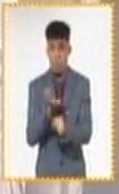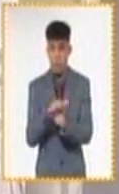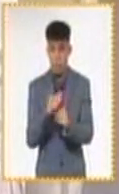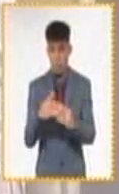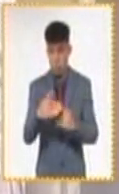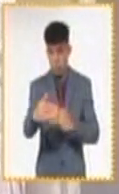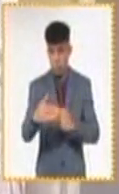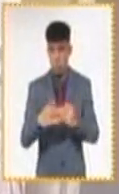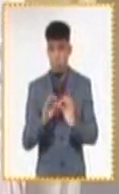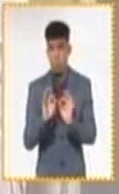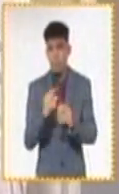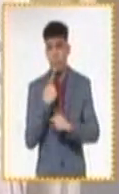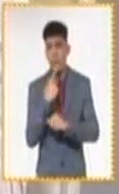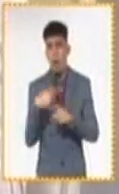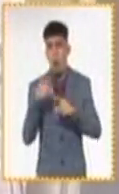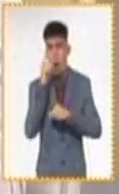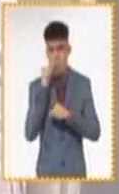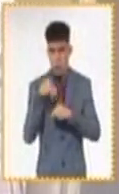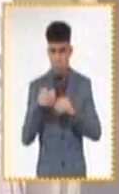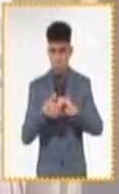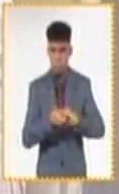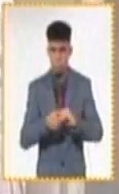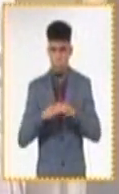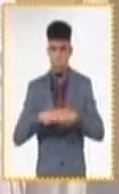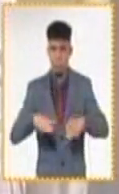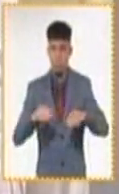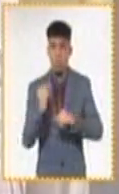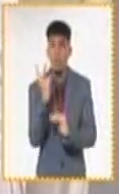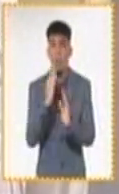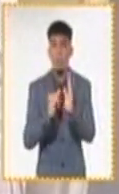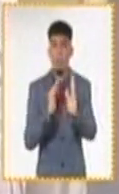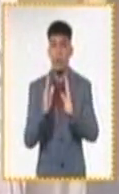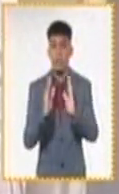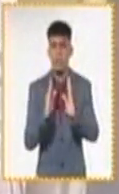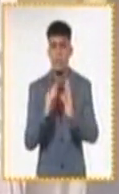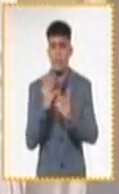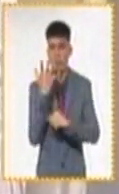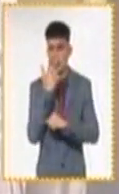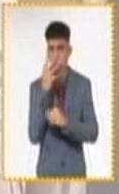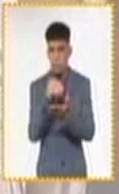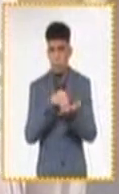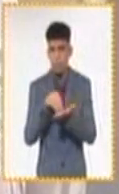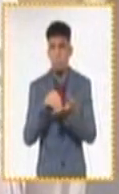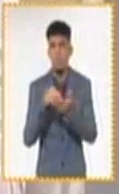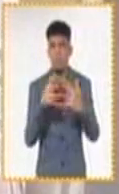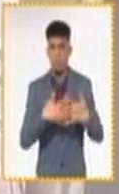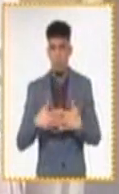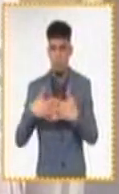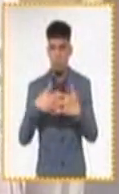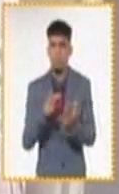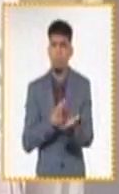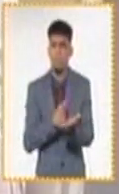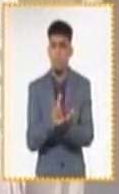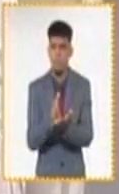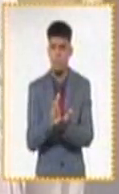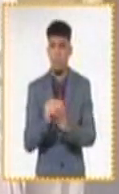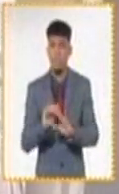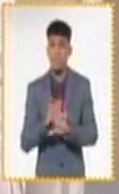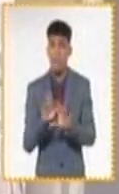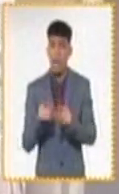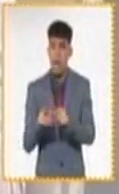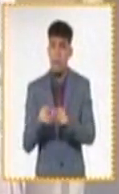bien decía Pavel, apenas lleva 2 meses la actual administración norteamericana en el poder y ya está dejando una